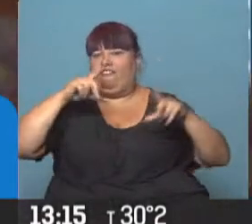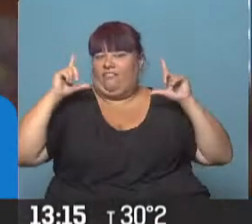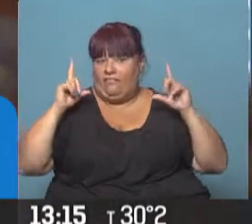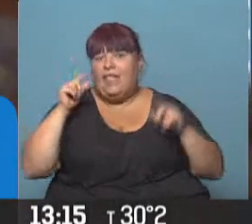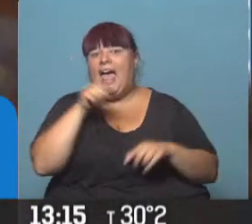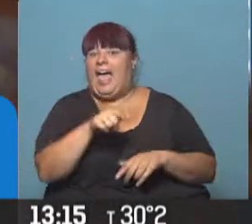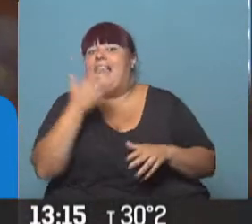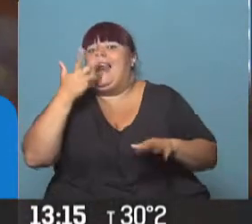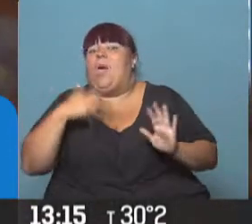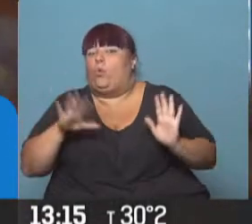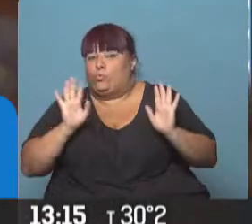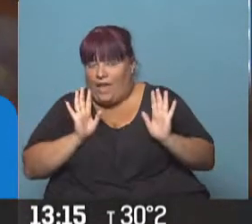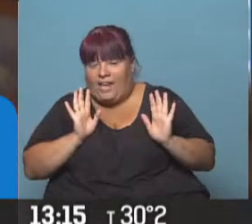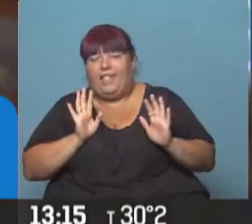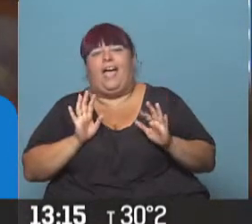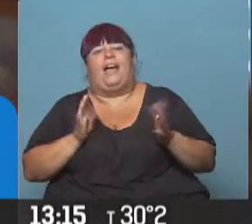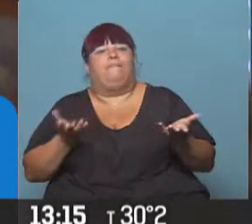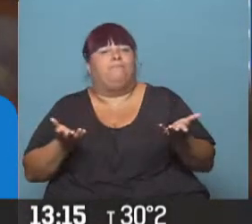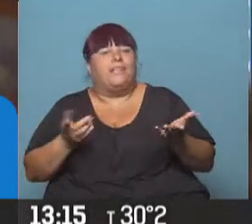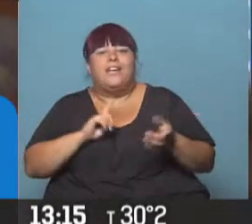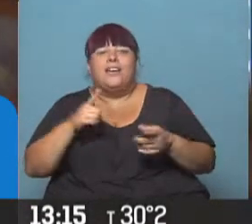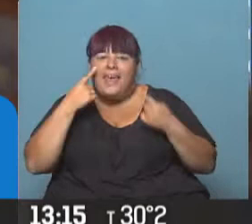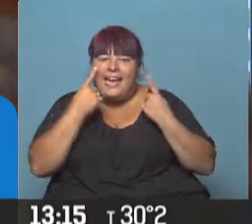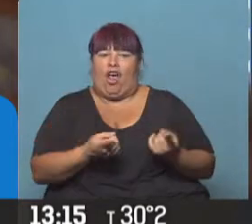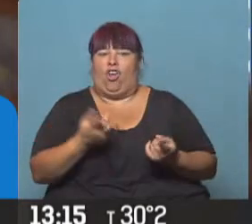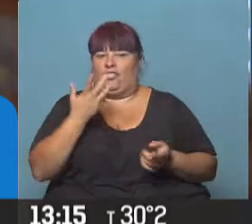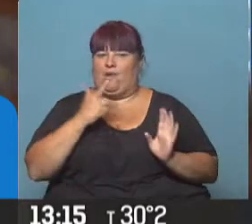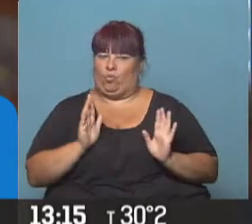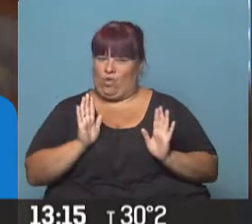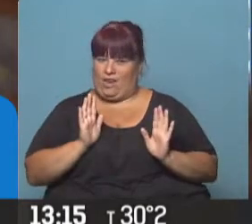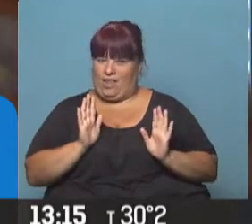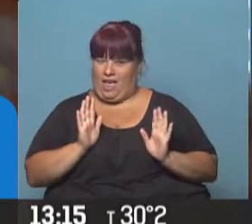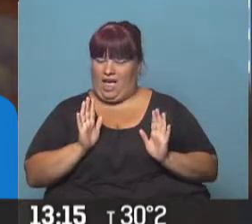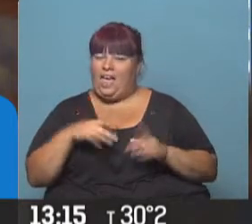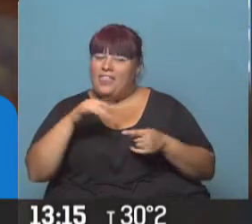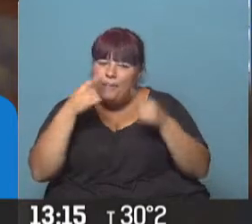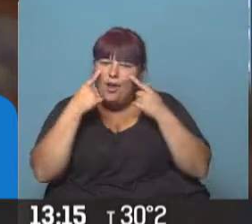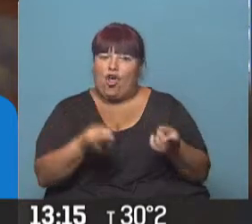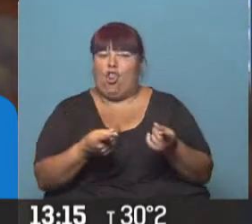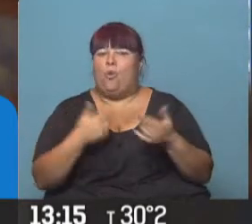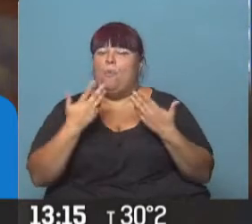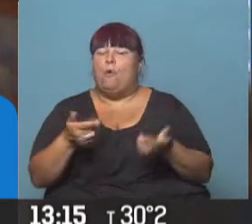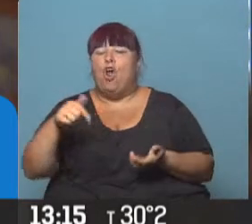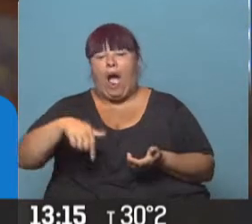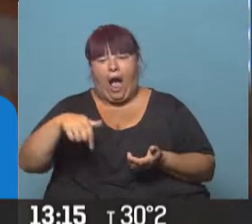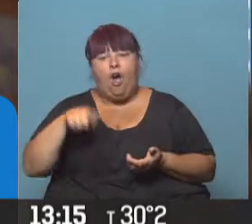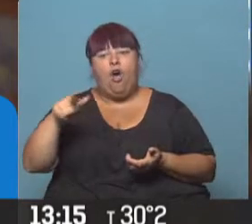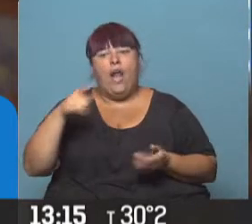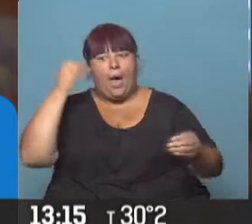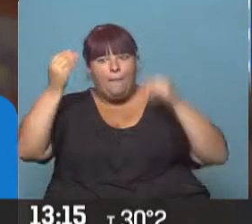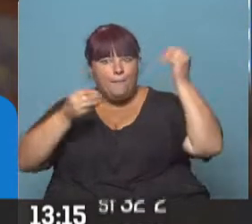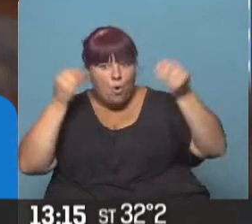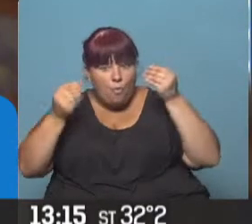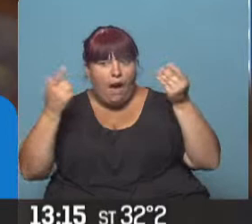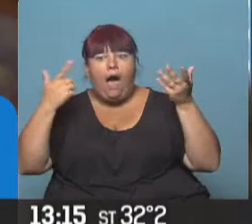él le gustaría claramente, si no, ser reconocido. ¿No? Ser reconocido, por eso él ahora va a estar preocupado